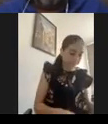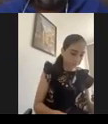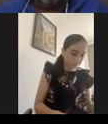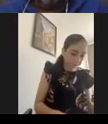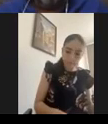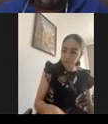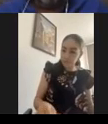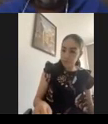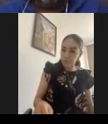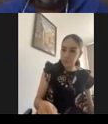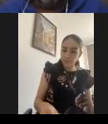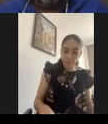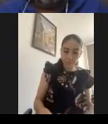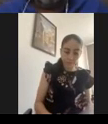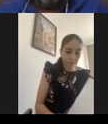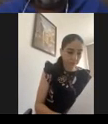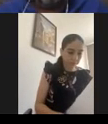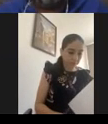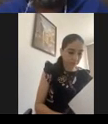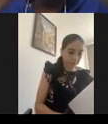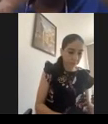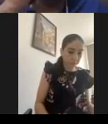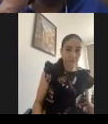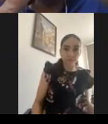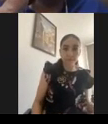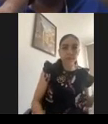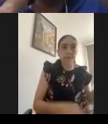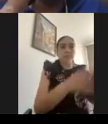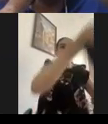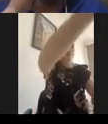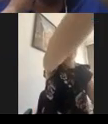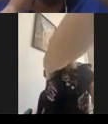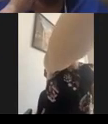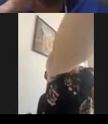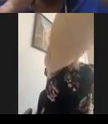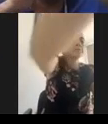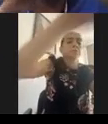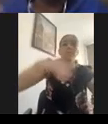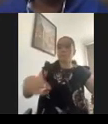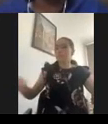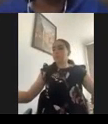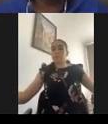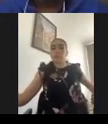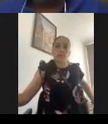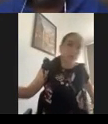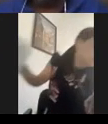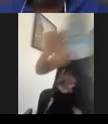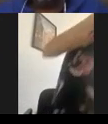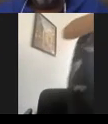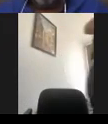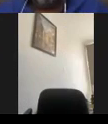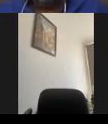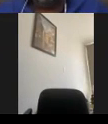empezamos? O sea, ya tenemos el plan, ya nació el bebé. ¿Y ahora qué? ¿Qué sigue? ¿No? Ah, pues ahora sí que